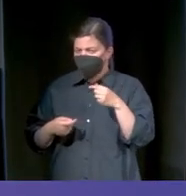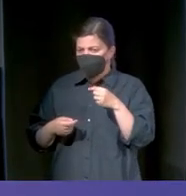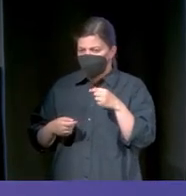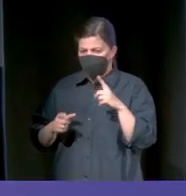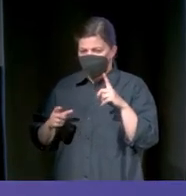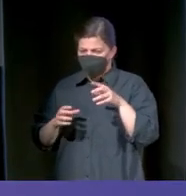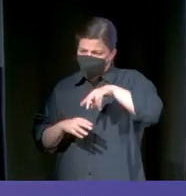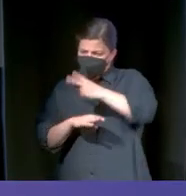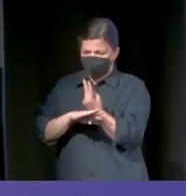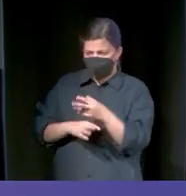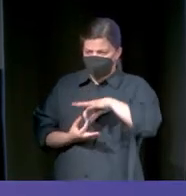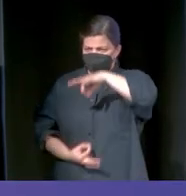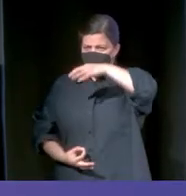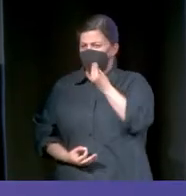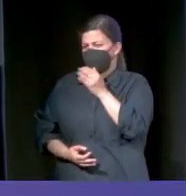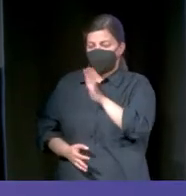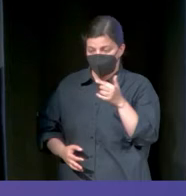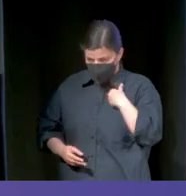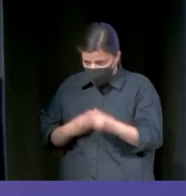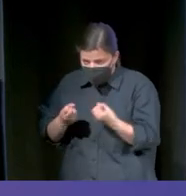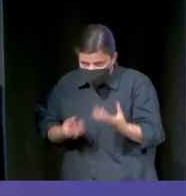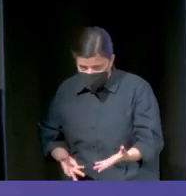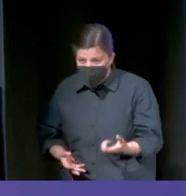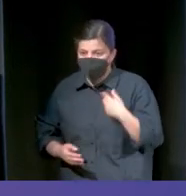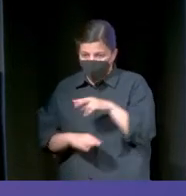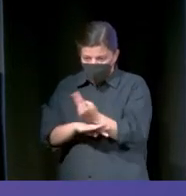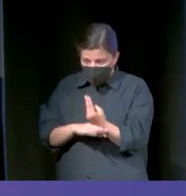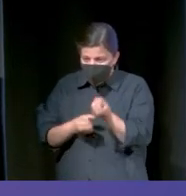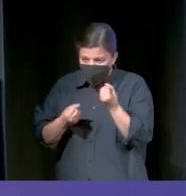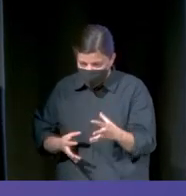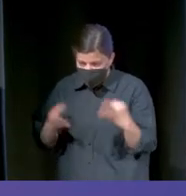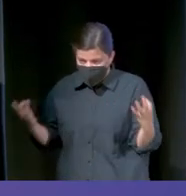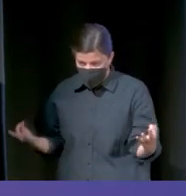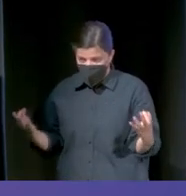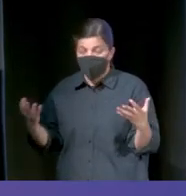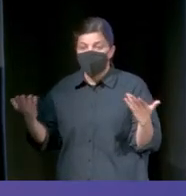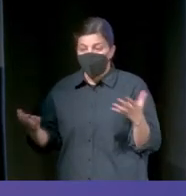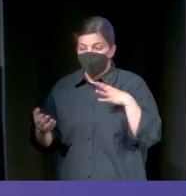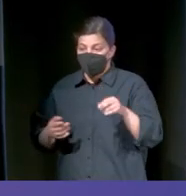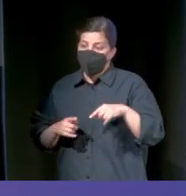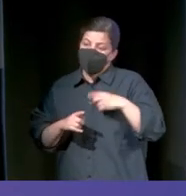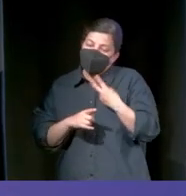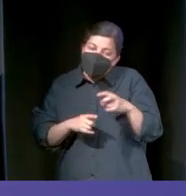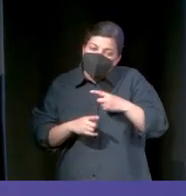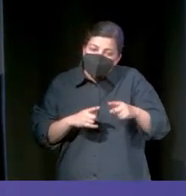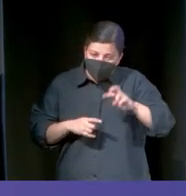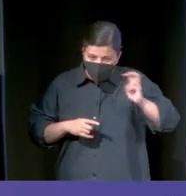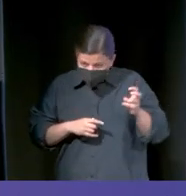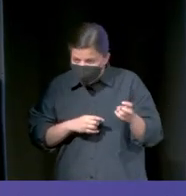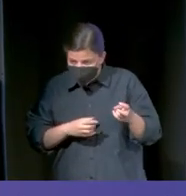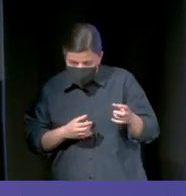mejor postura de yoga y hago yoga increíble y algunas posturas increíbles y antes a lo mejor he sacado cosas de cachondeo pero hago pólder